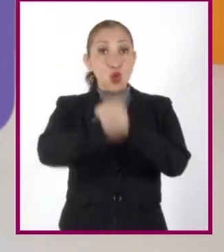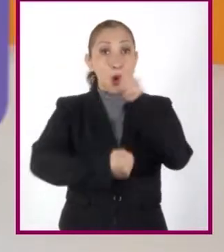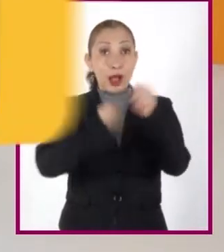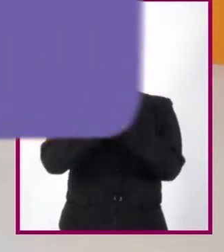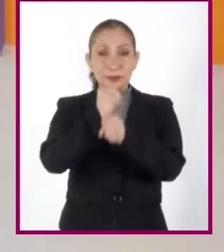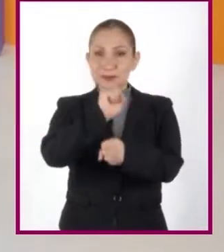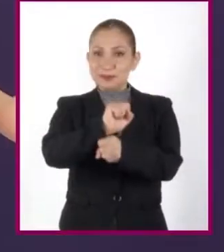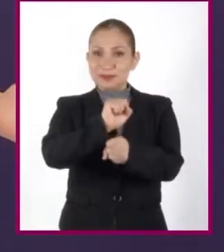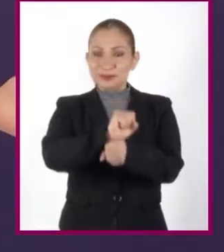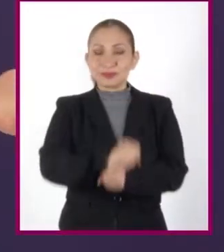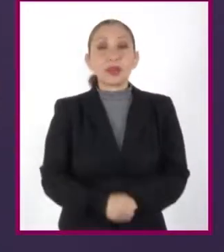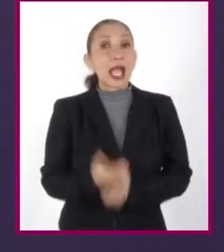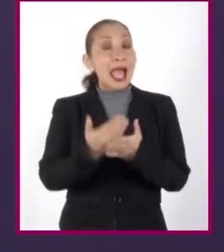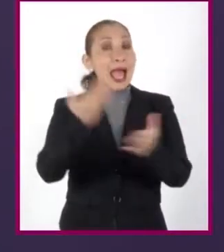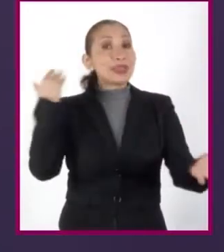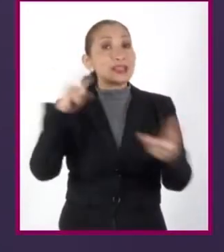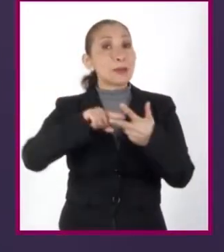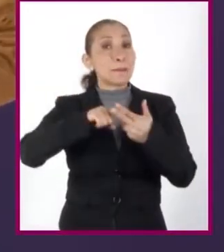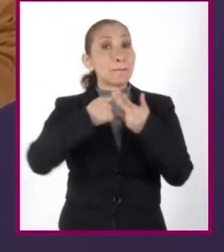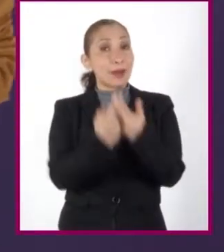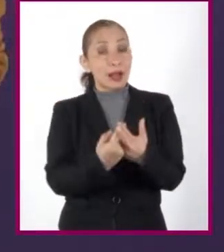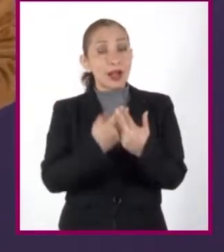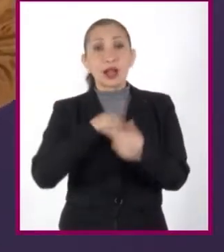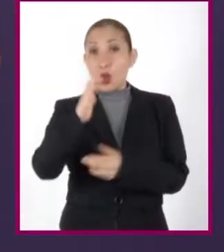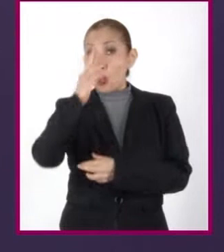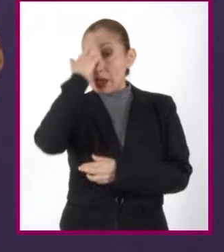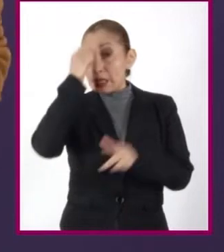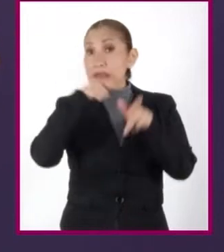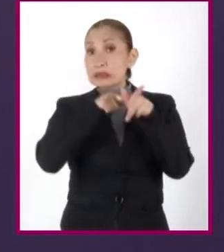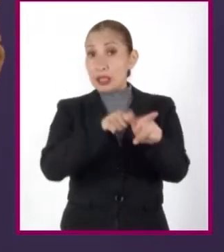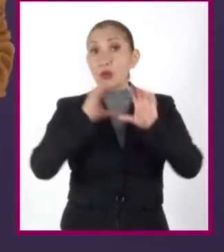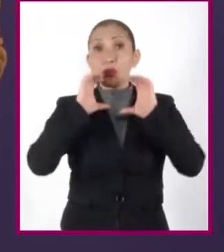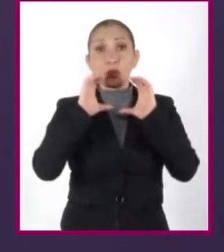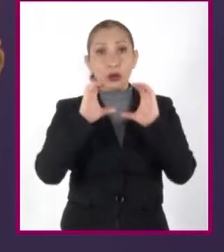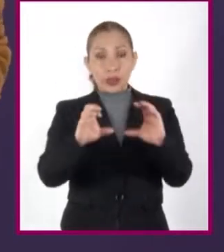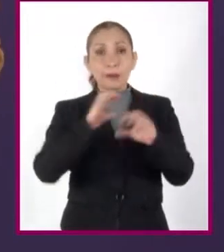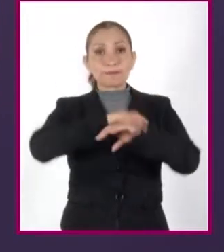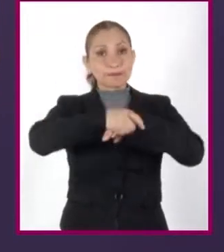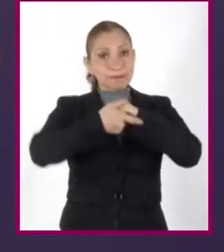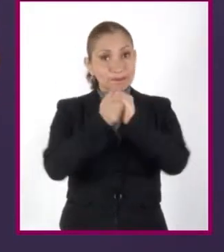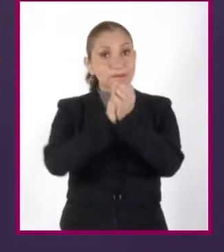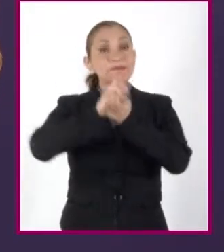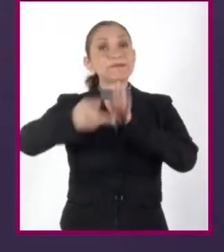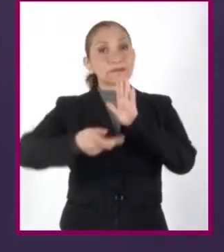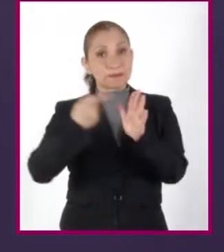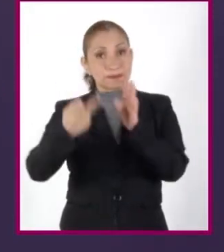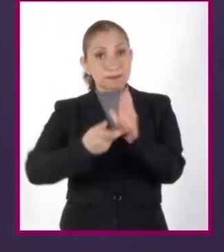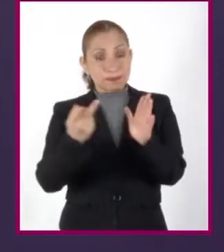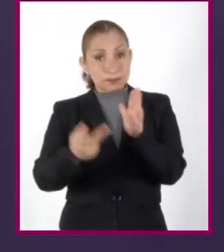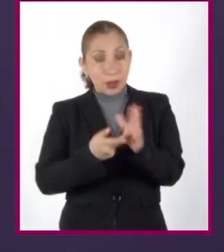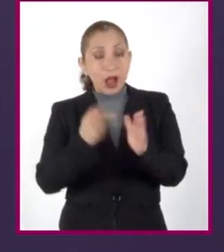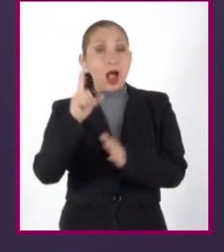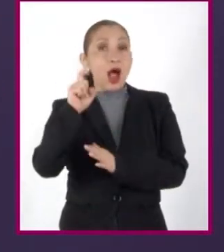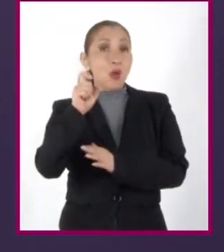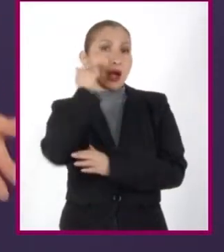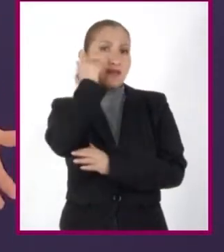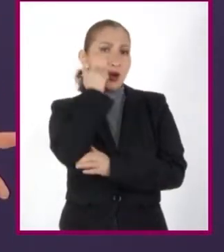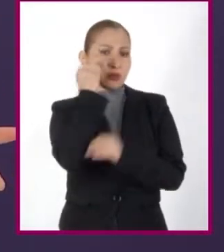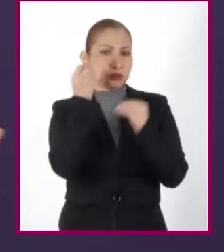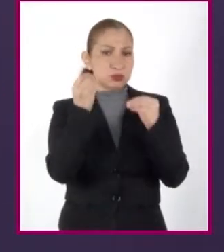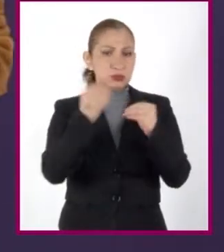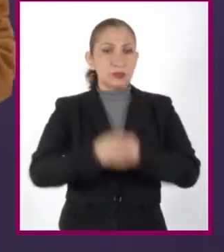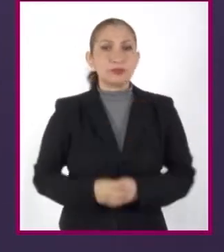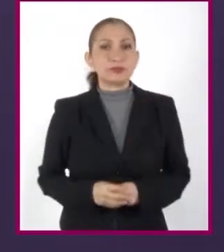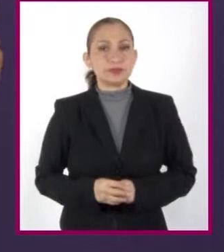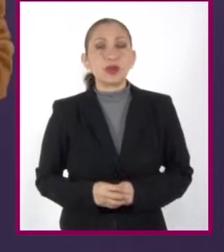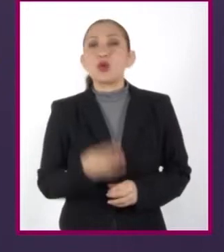secundaria. Antes de iniciar, les recuerdo que debemos seguir cuidándonos, lavando frecuentemente nuestras manos con agua y abundante